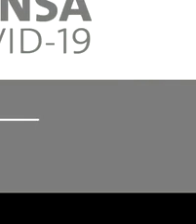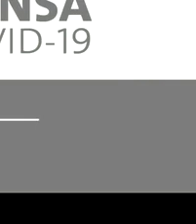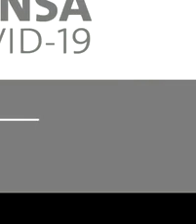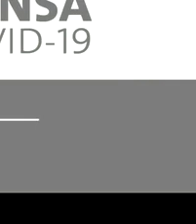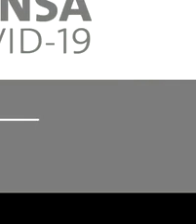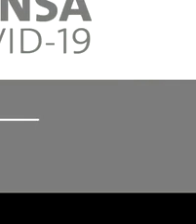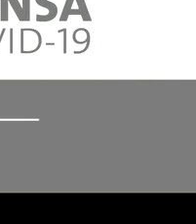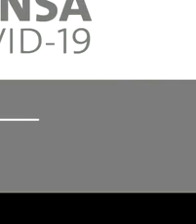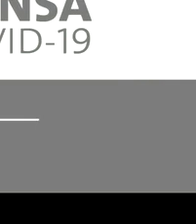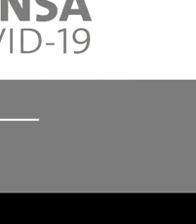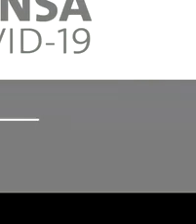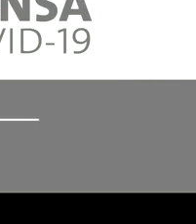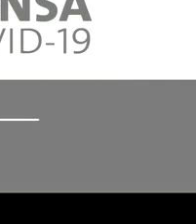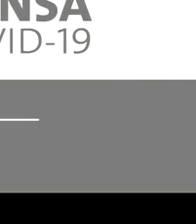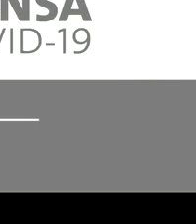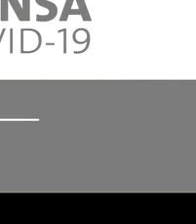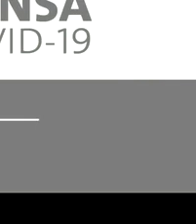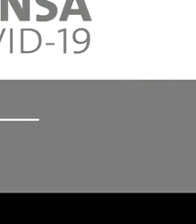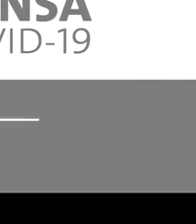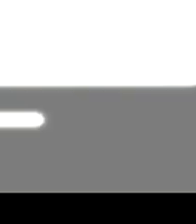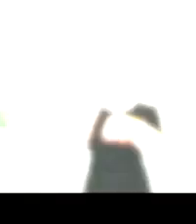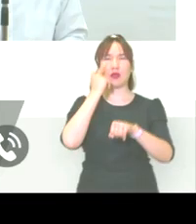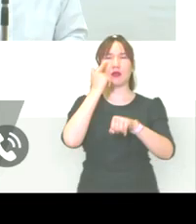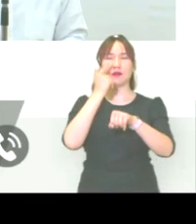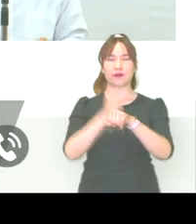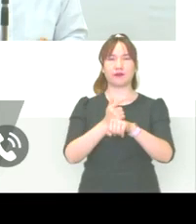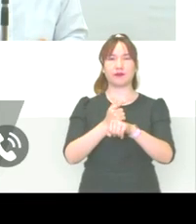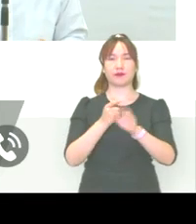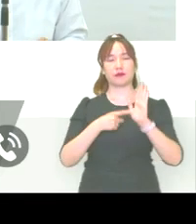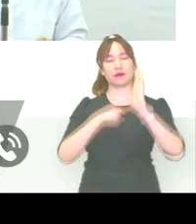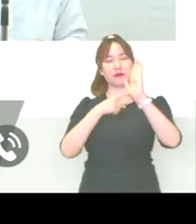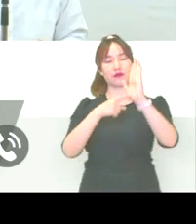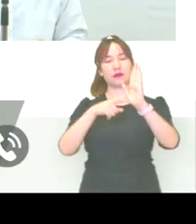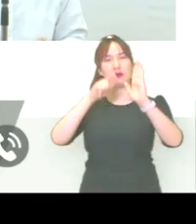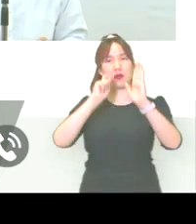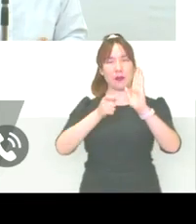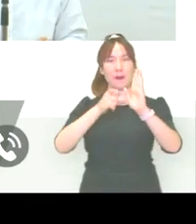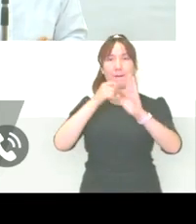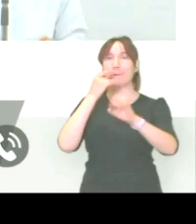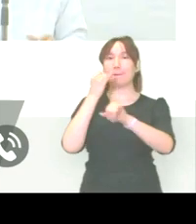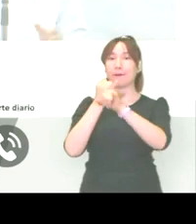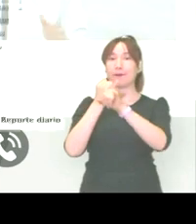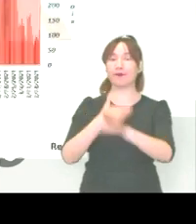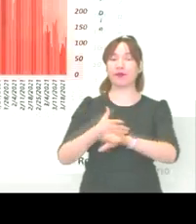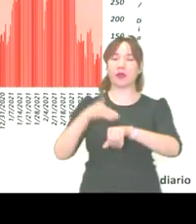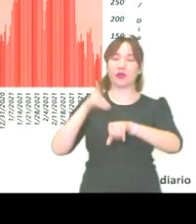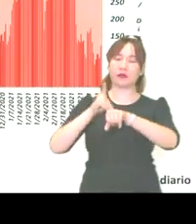Actualización COVID-19 San Luis Potosí. Bien, este es el reporte diario de casos nuevos y